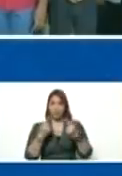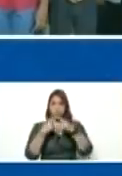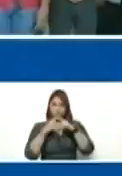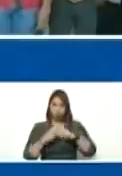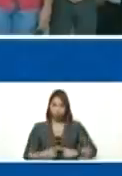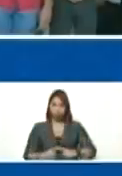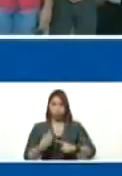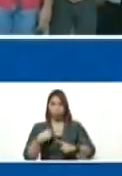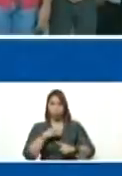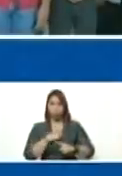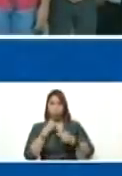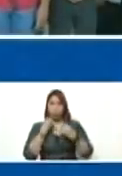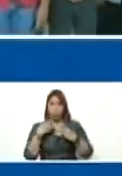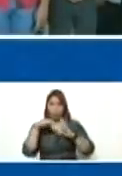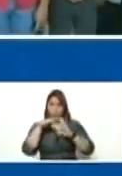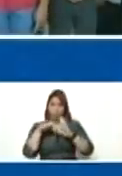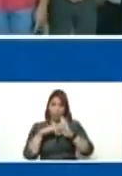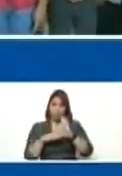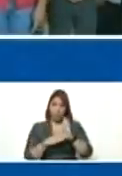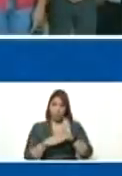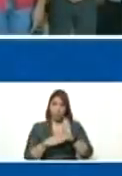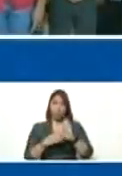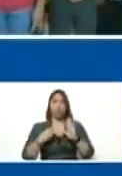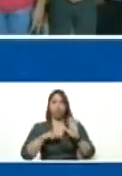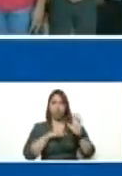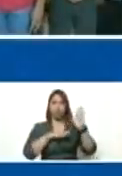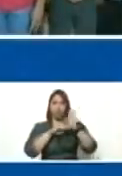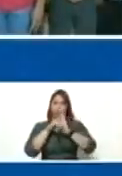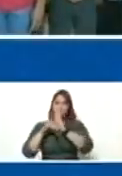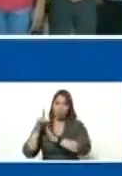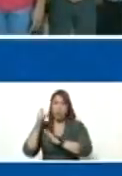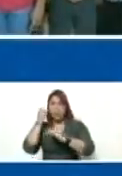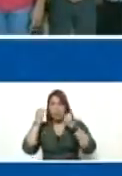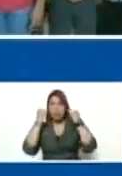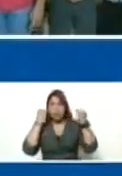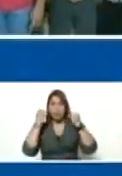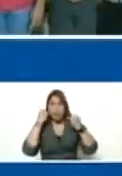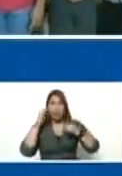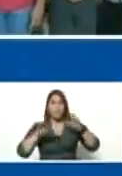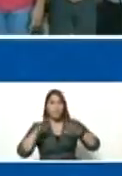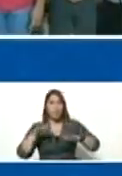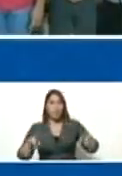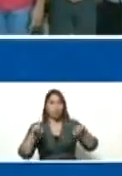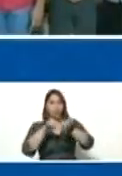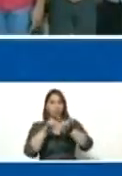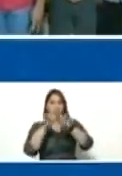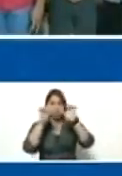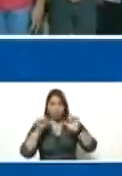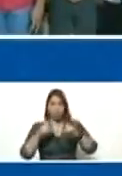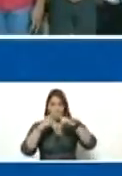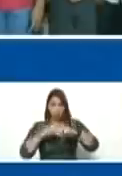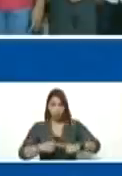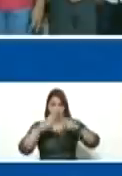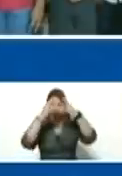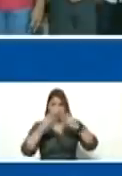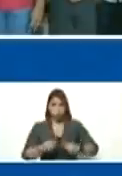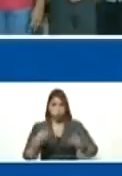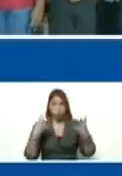y nosotros en buena medida estamos desarrollando una idea parecida del sistema presupuestario con la